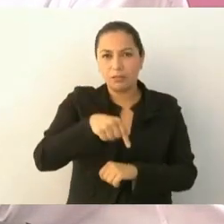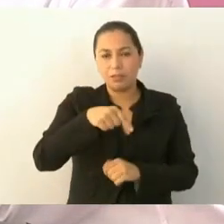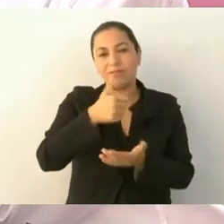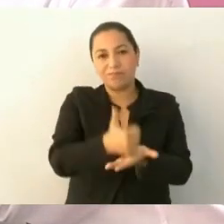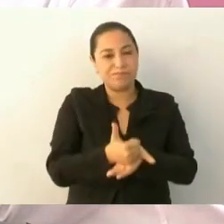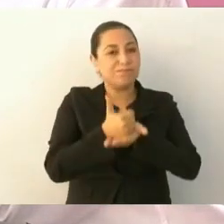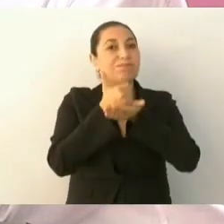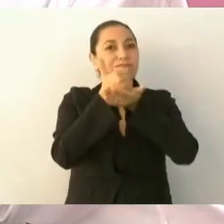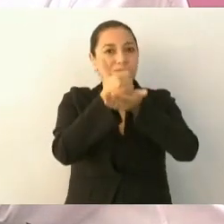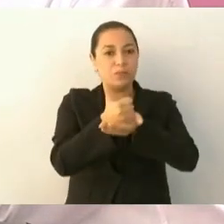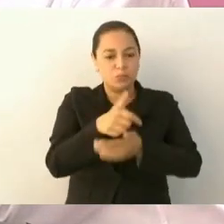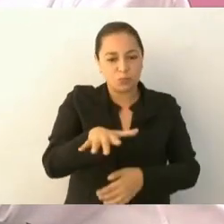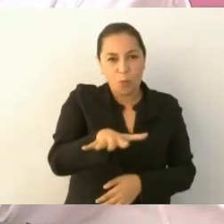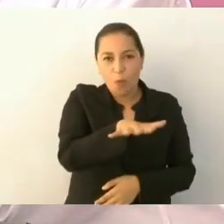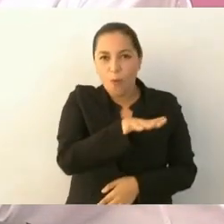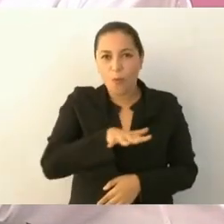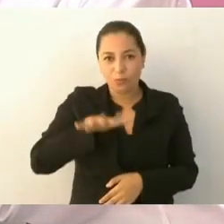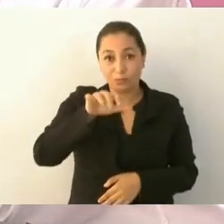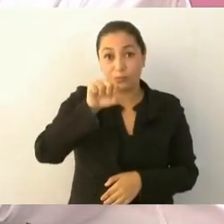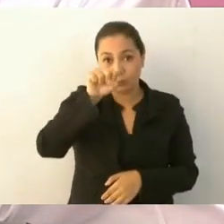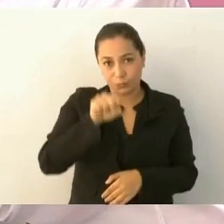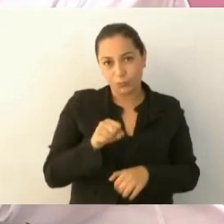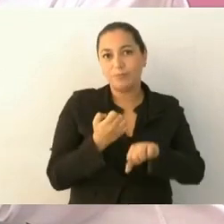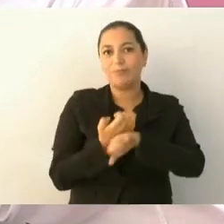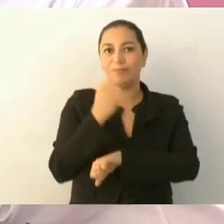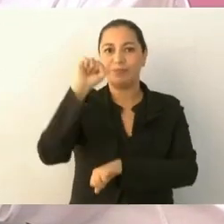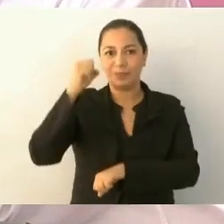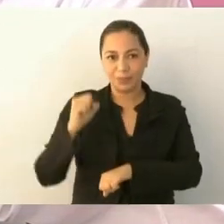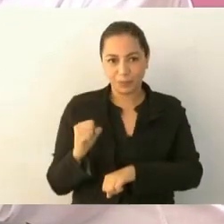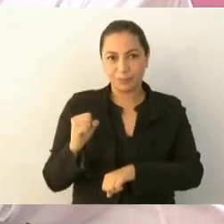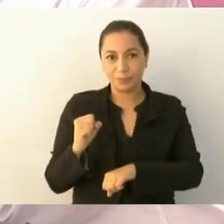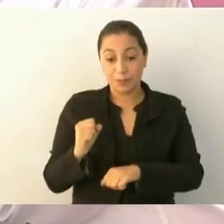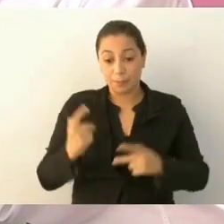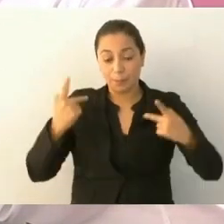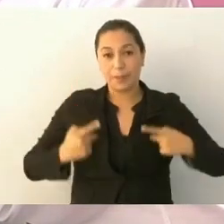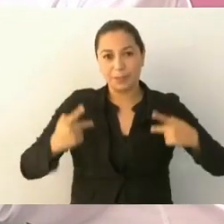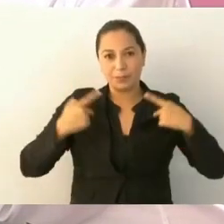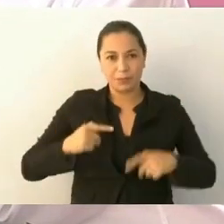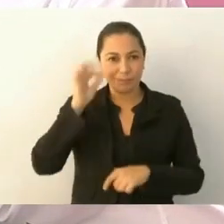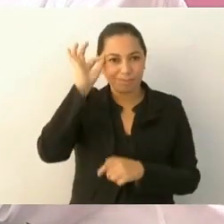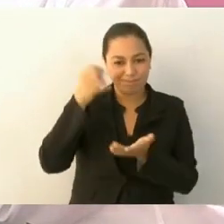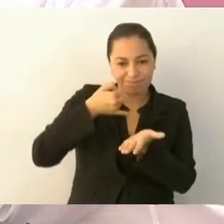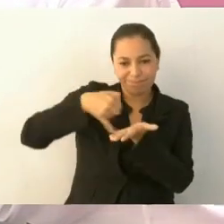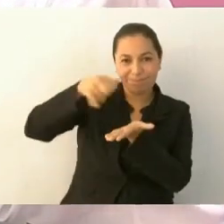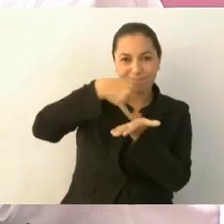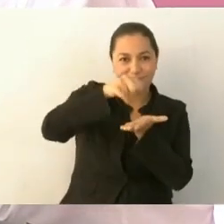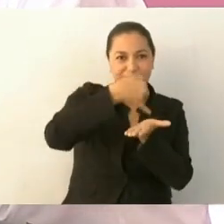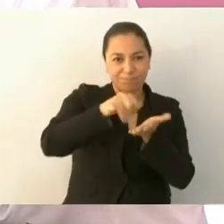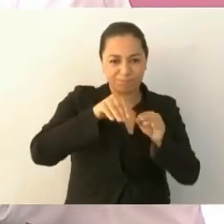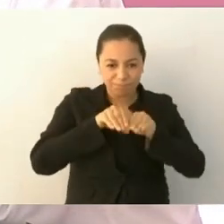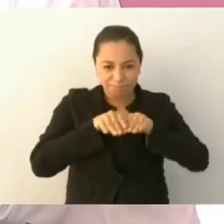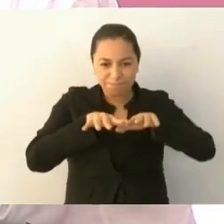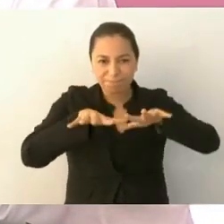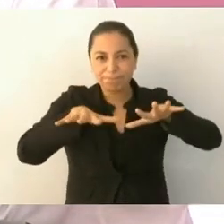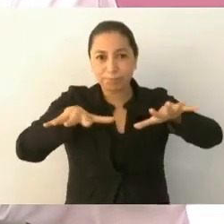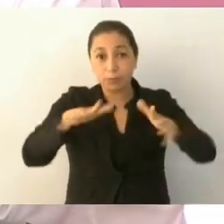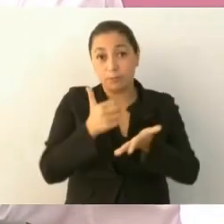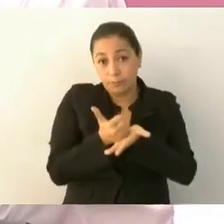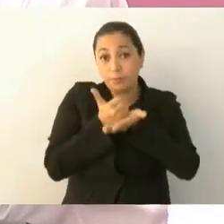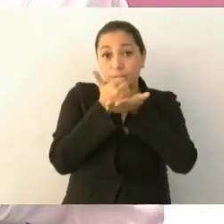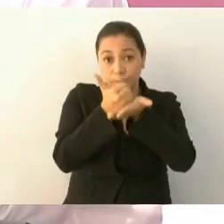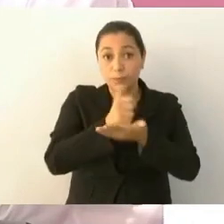al sur de Sinaloa, a los productores, pero también a